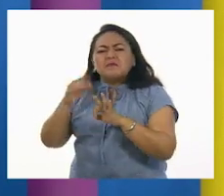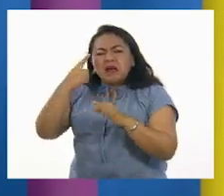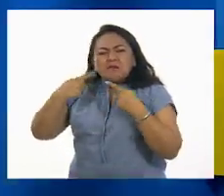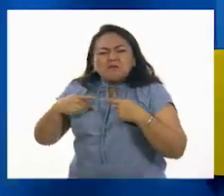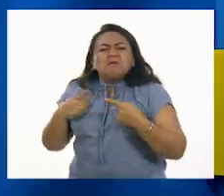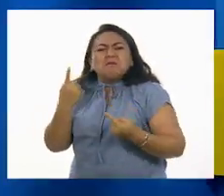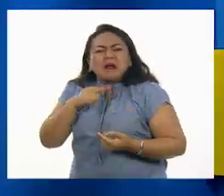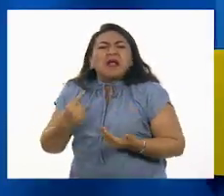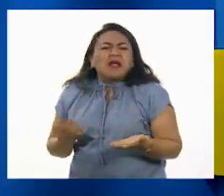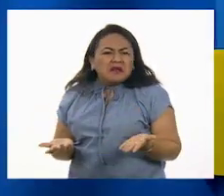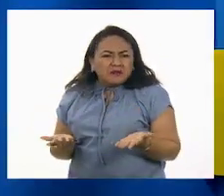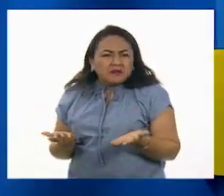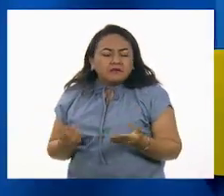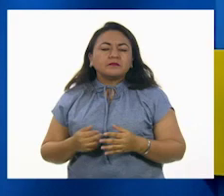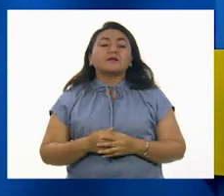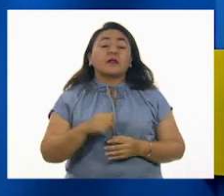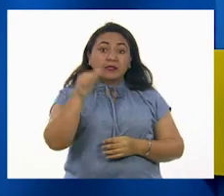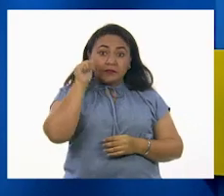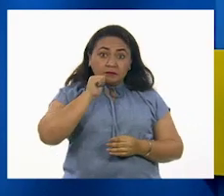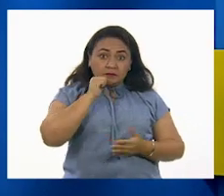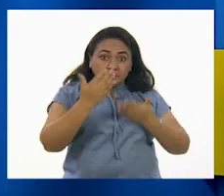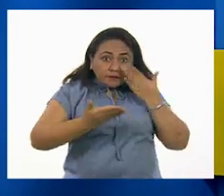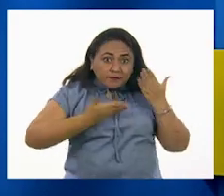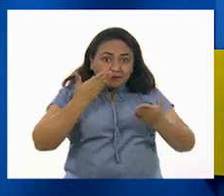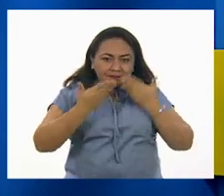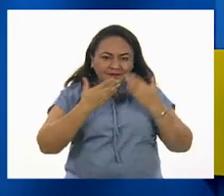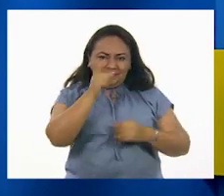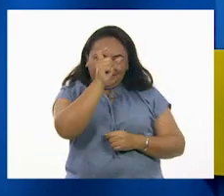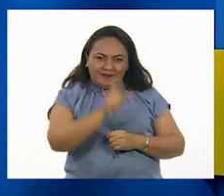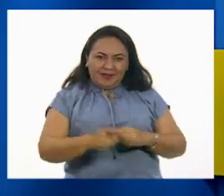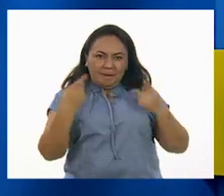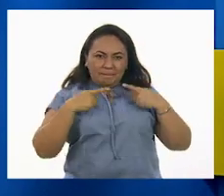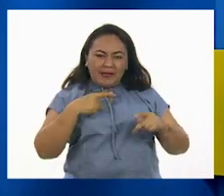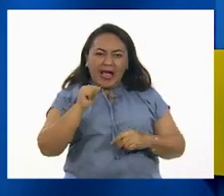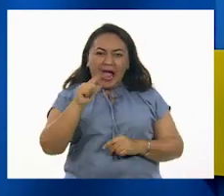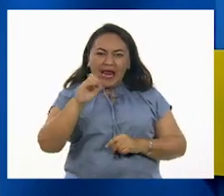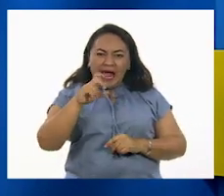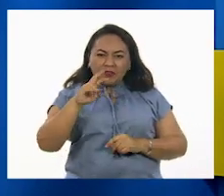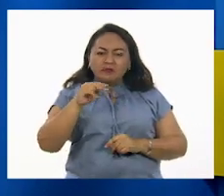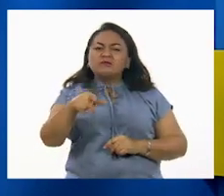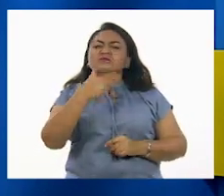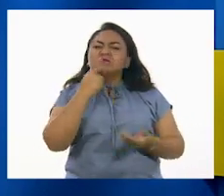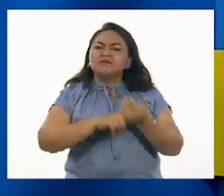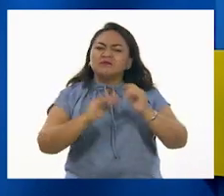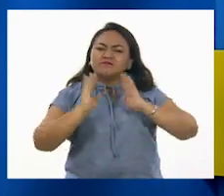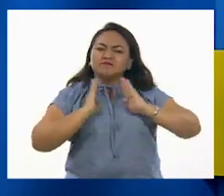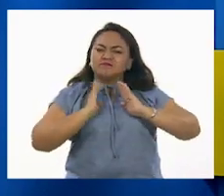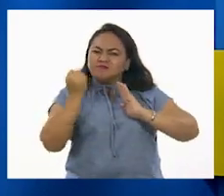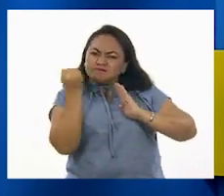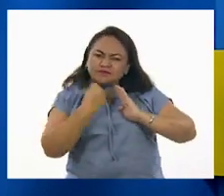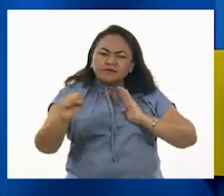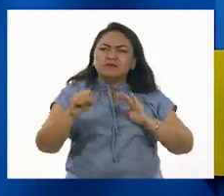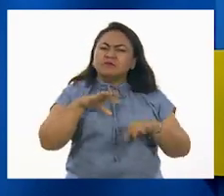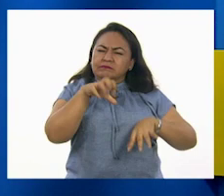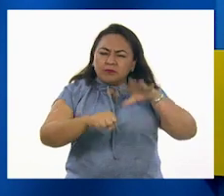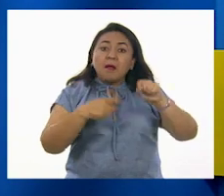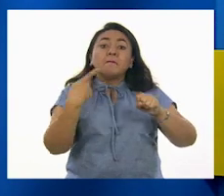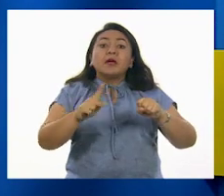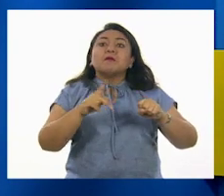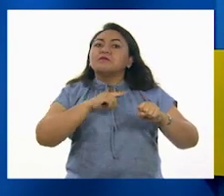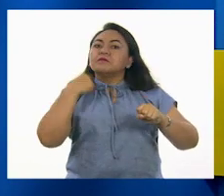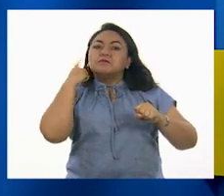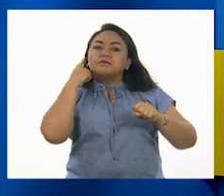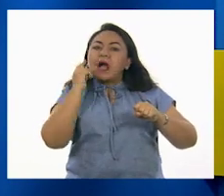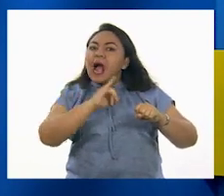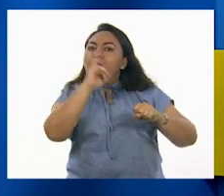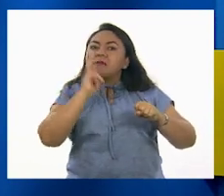persona? Siempre que se estudia a Alejandro Magno, se destaca su genio militar y sus conquistas, pero casi nunca se menciona